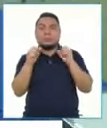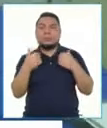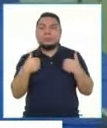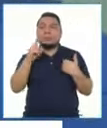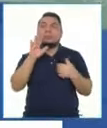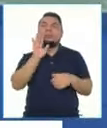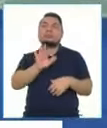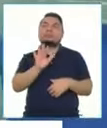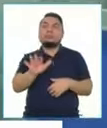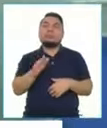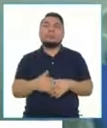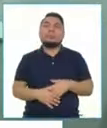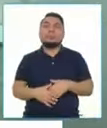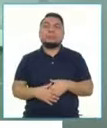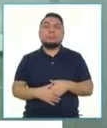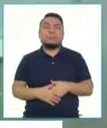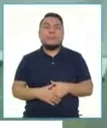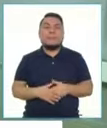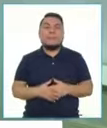su respectivo